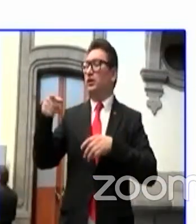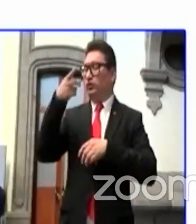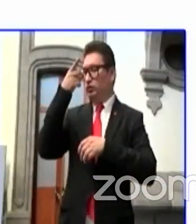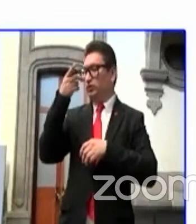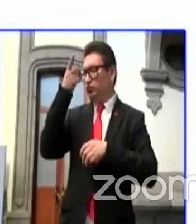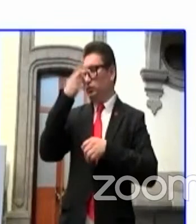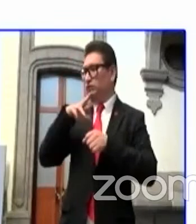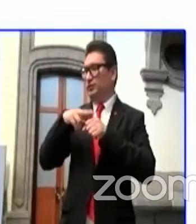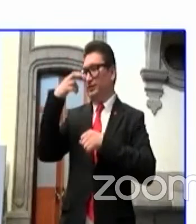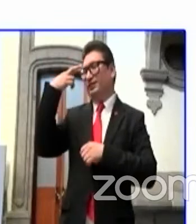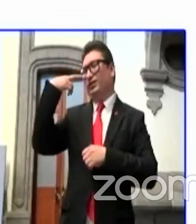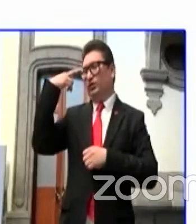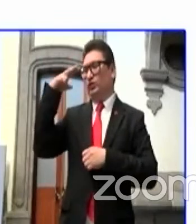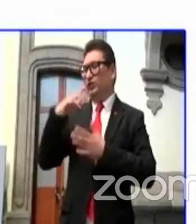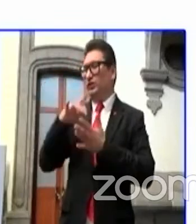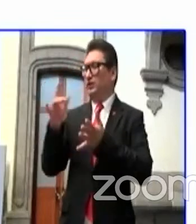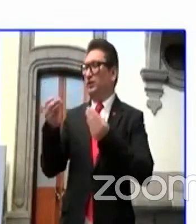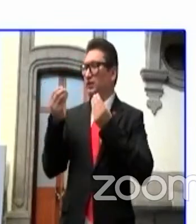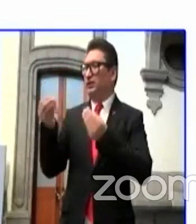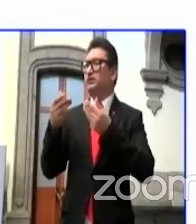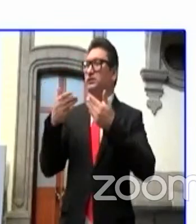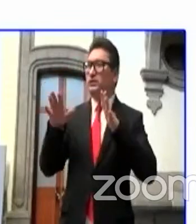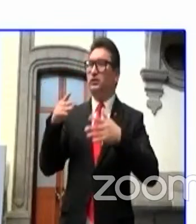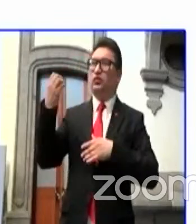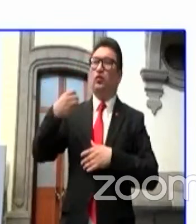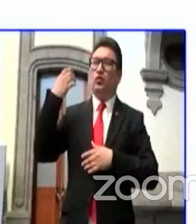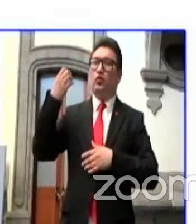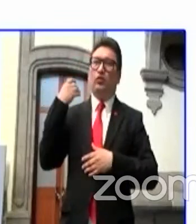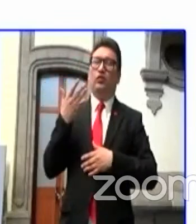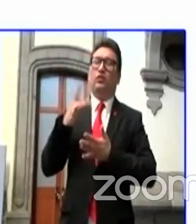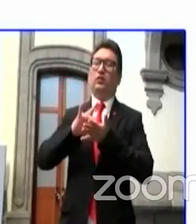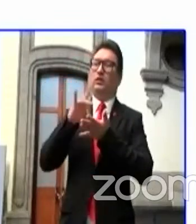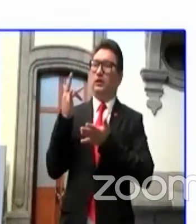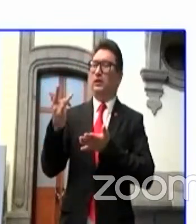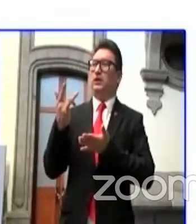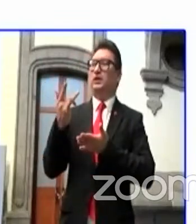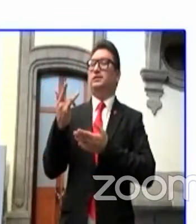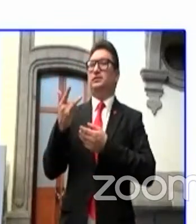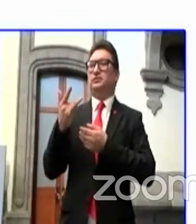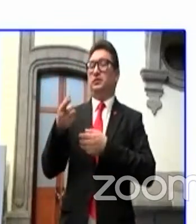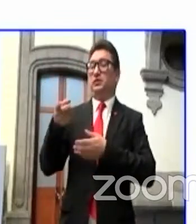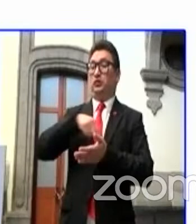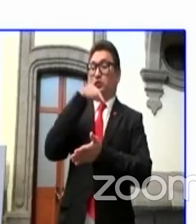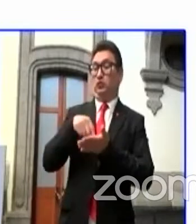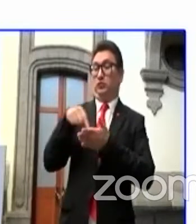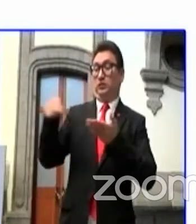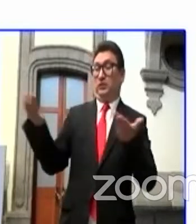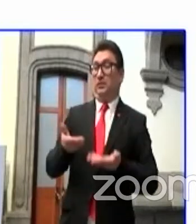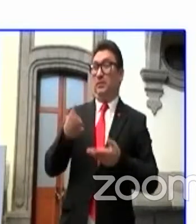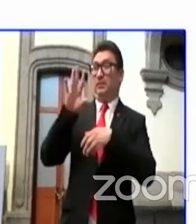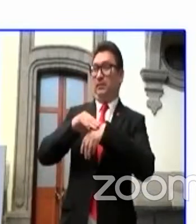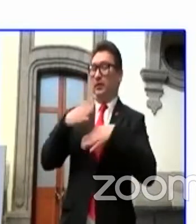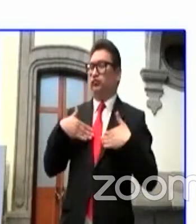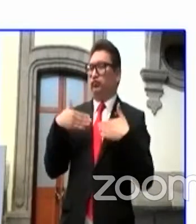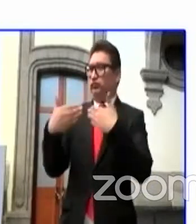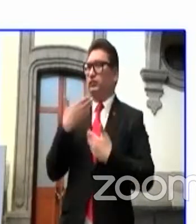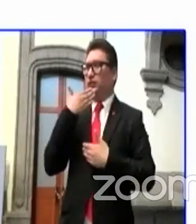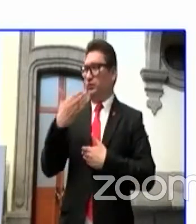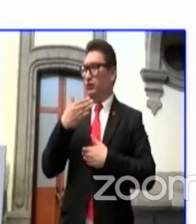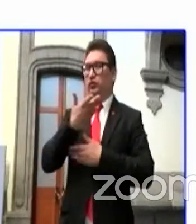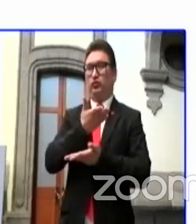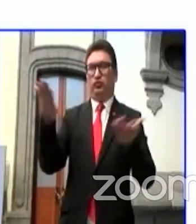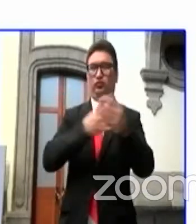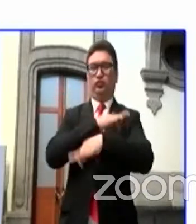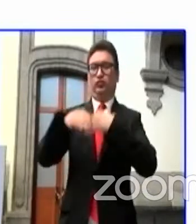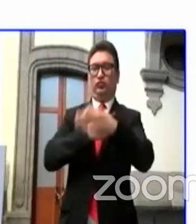muchísimas gracias por abrirnos este foro. Por darnos el espacio y sobre todo la confianza a todos los compañeros